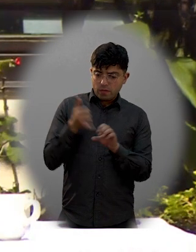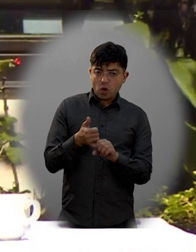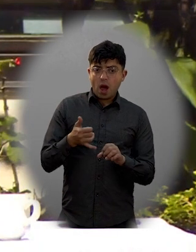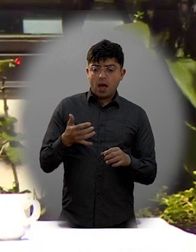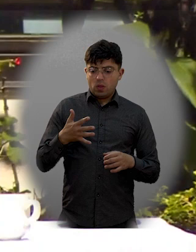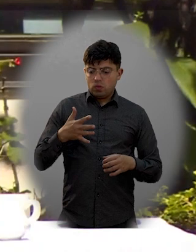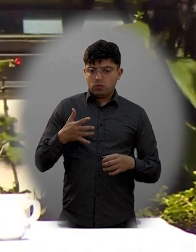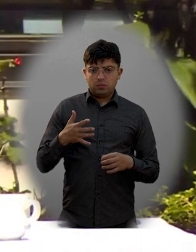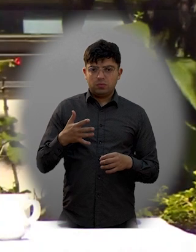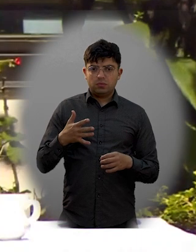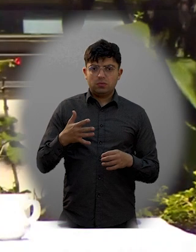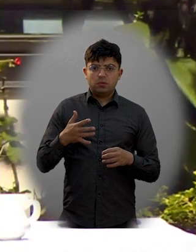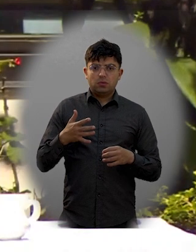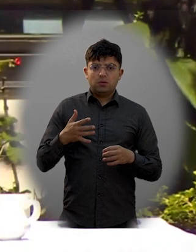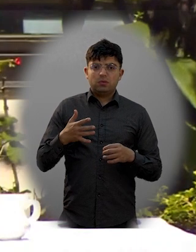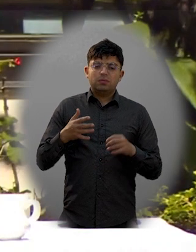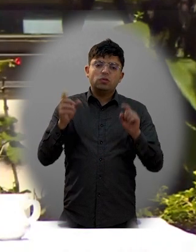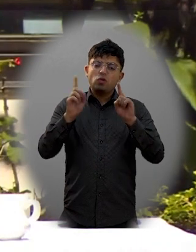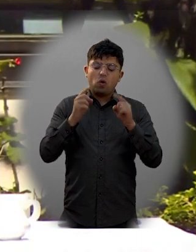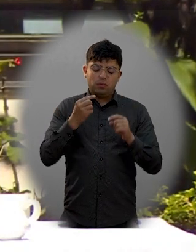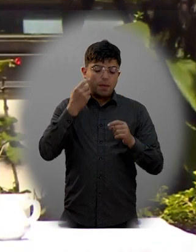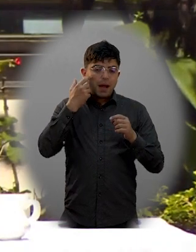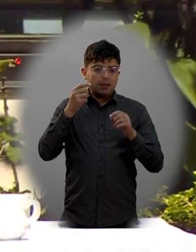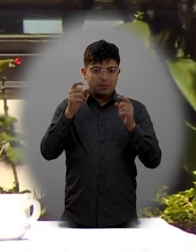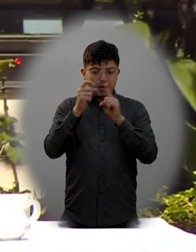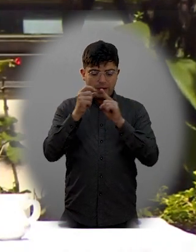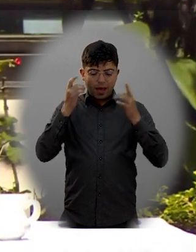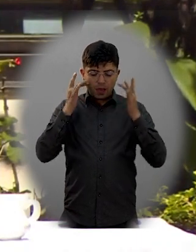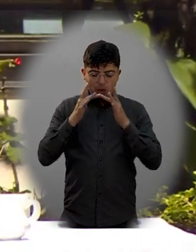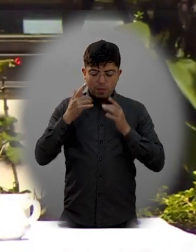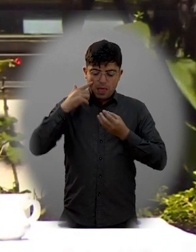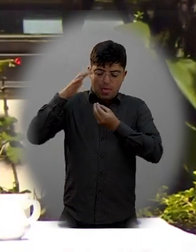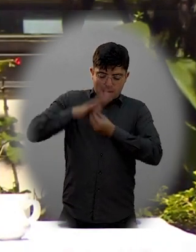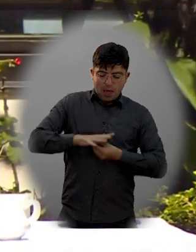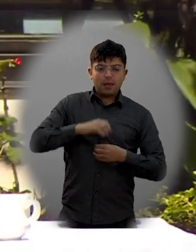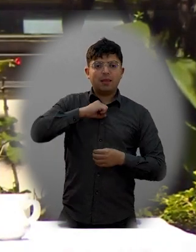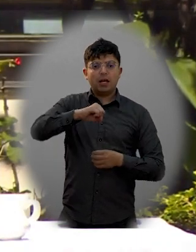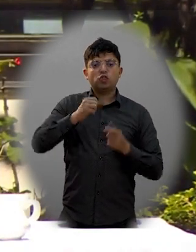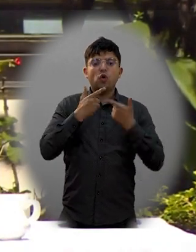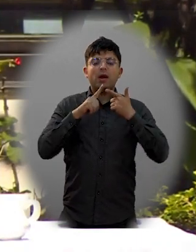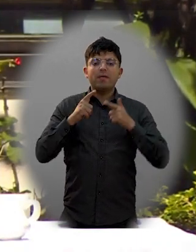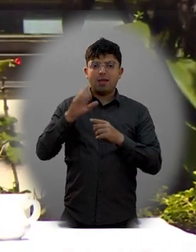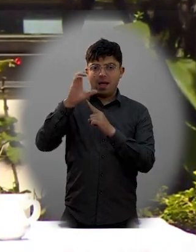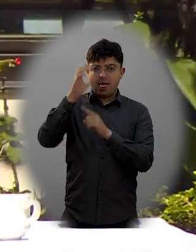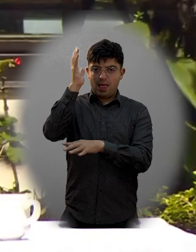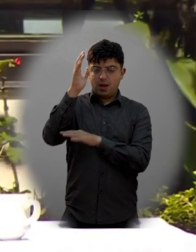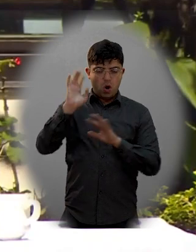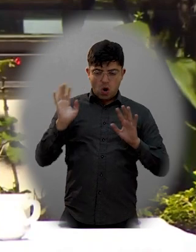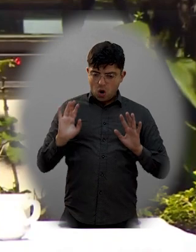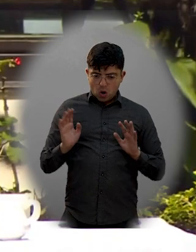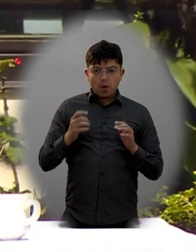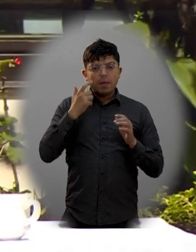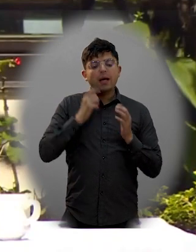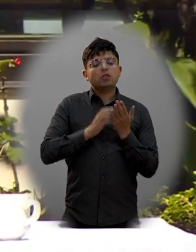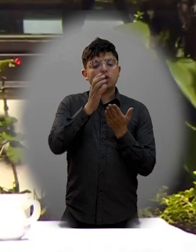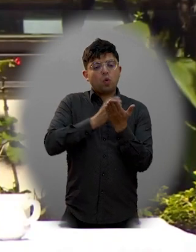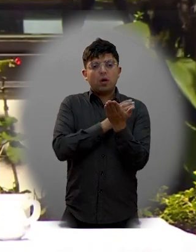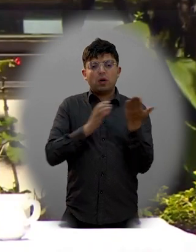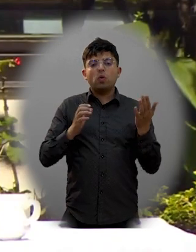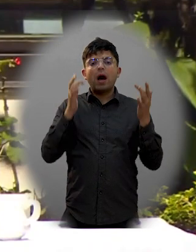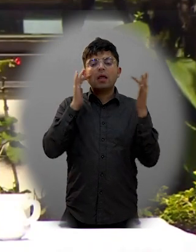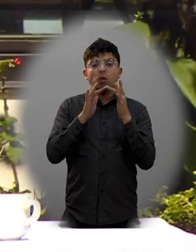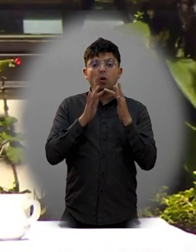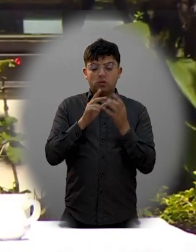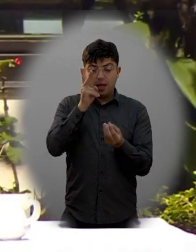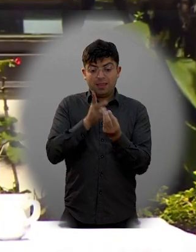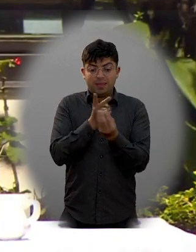mi derecho a la libertad de cátedra. No, no te estamos violando nada. Te estamos exigiendo que tu currículo responda a la